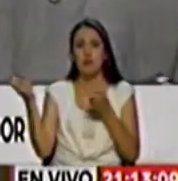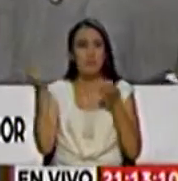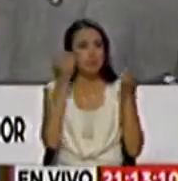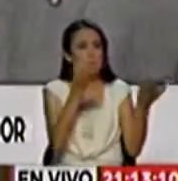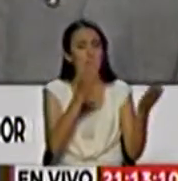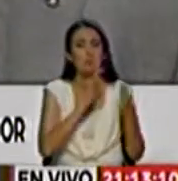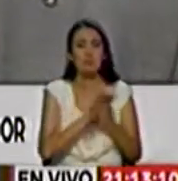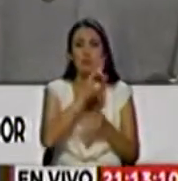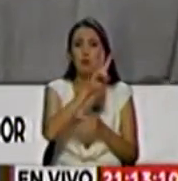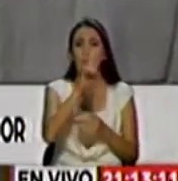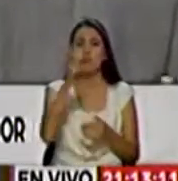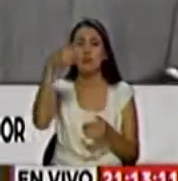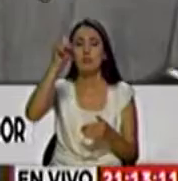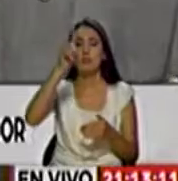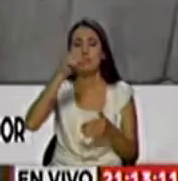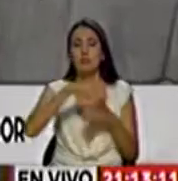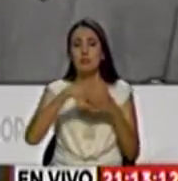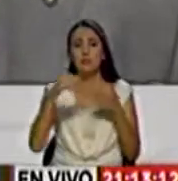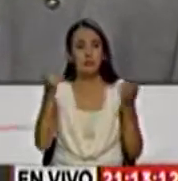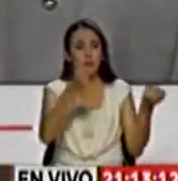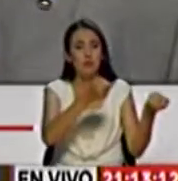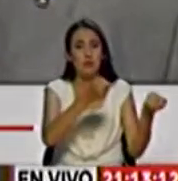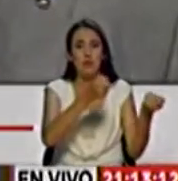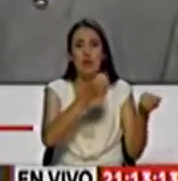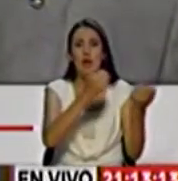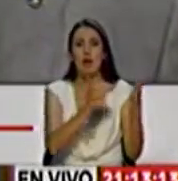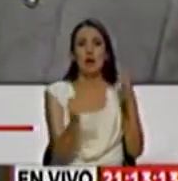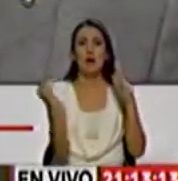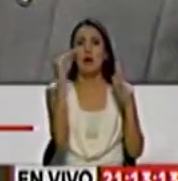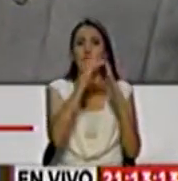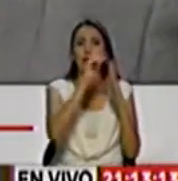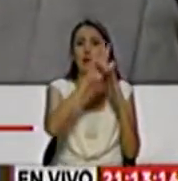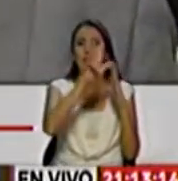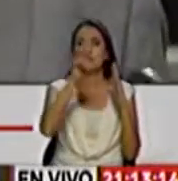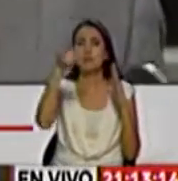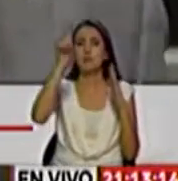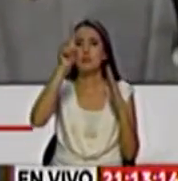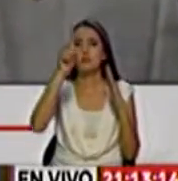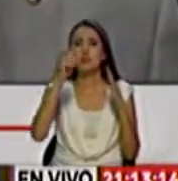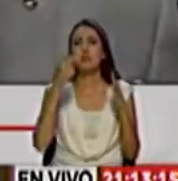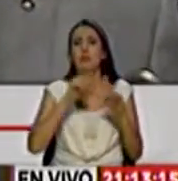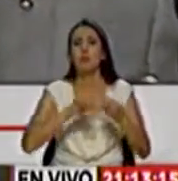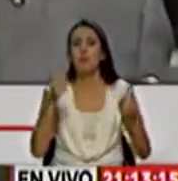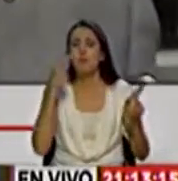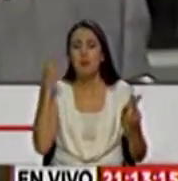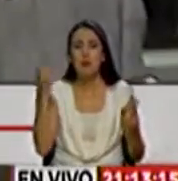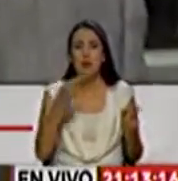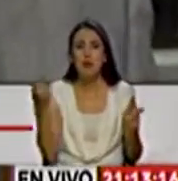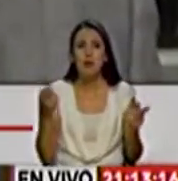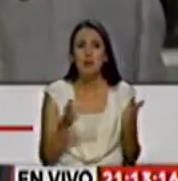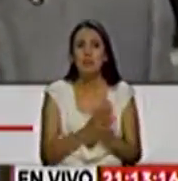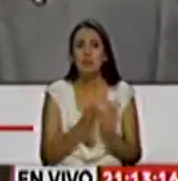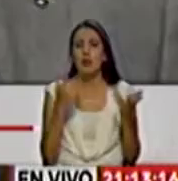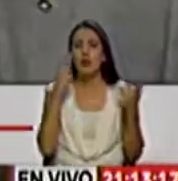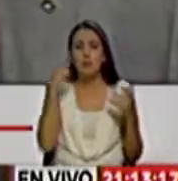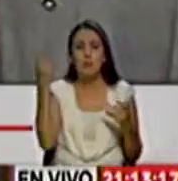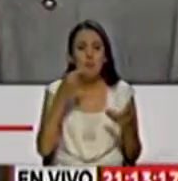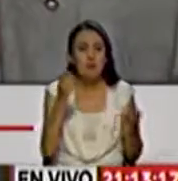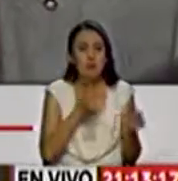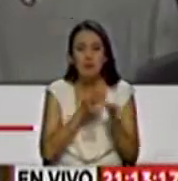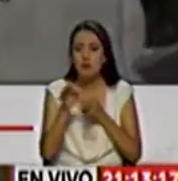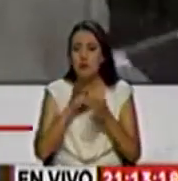22 millones y medio, ahora le suben a $33 millones. A 37 millones, sin